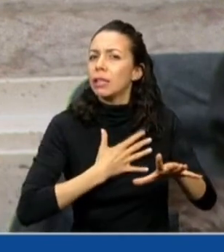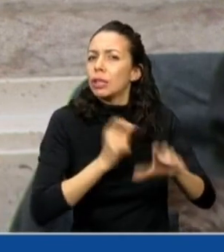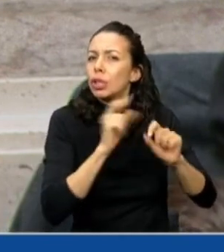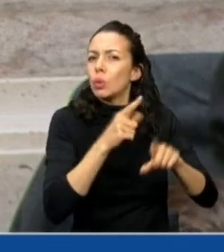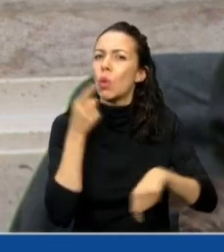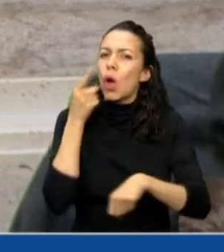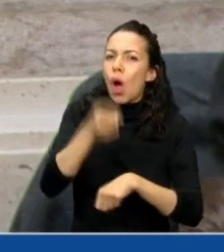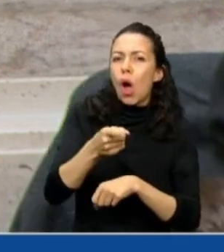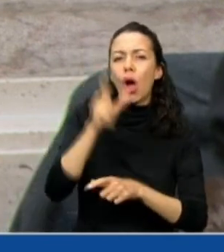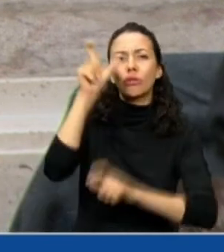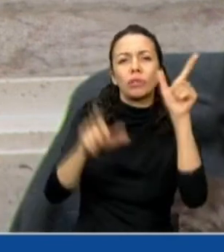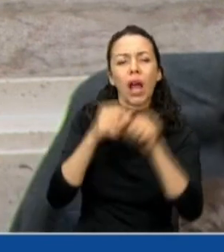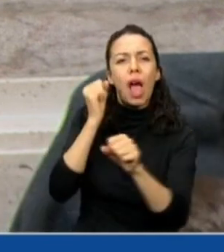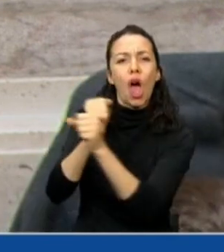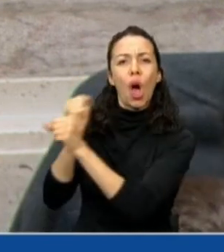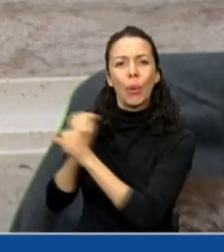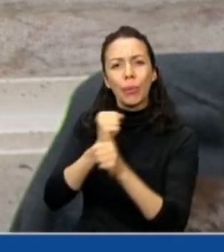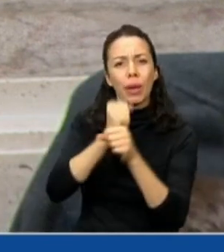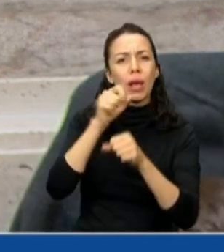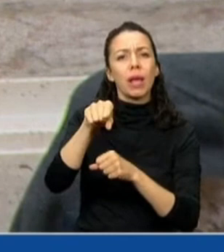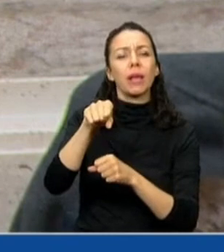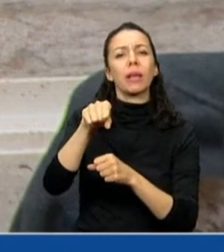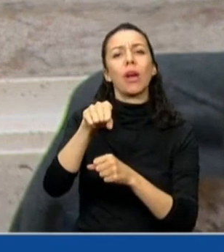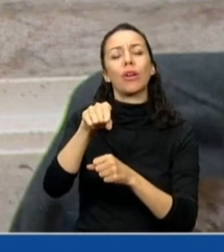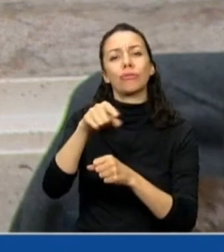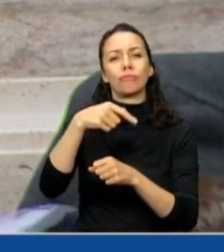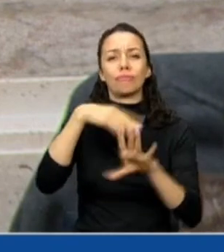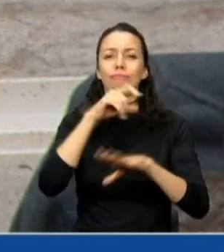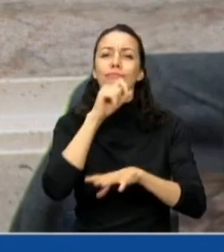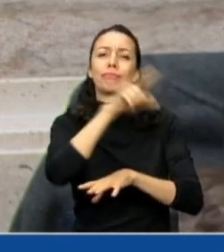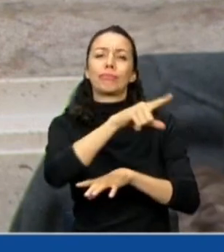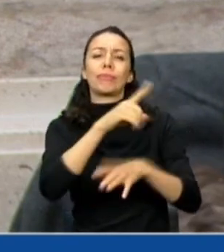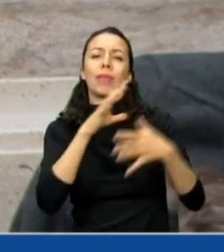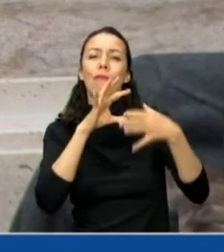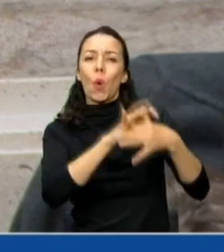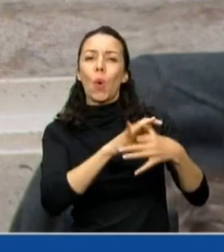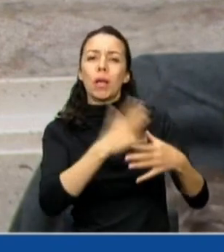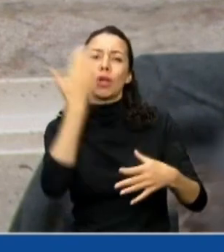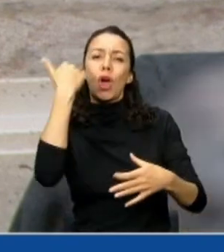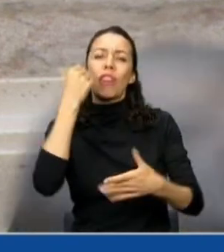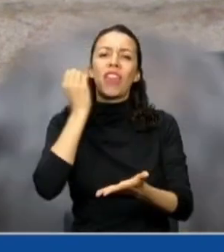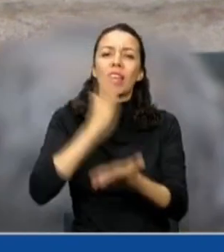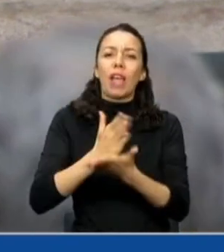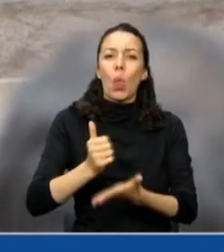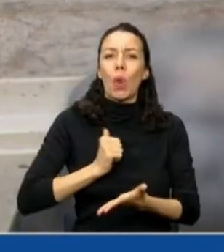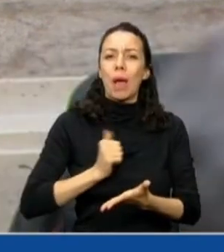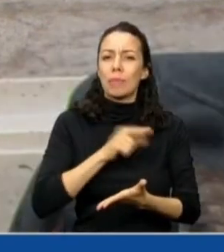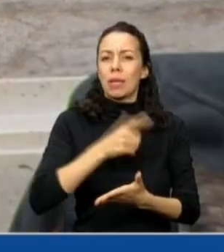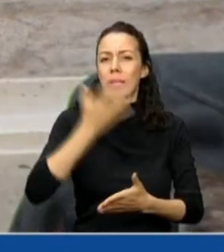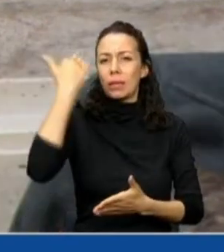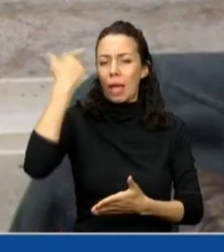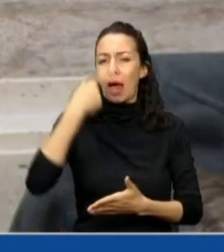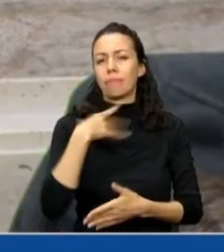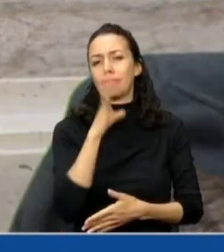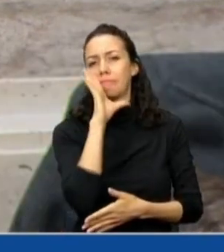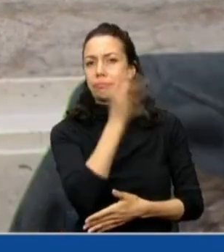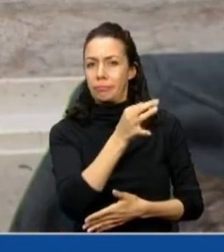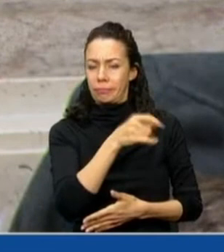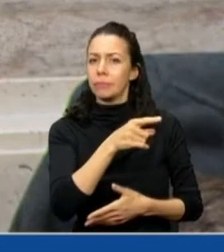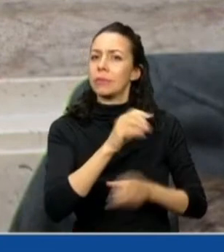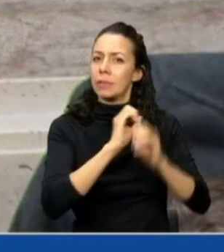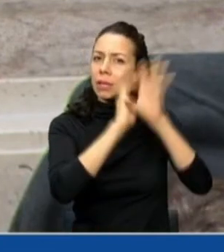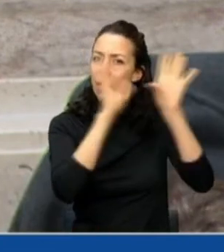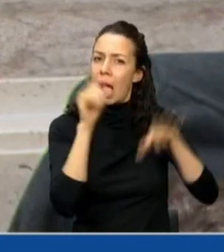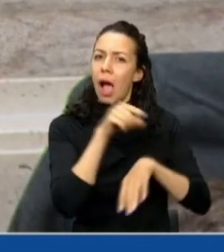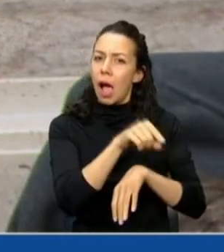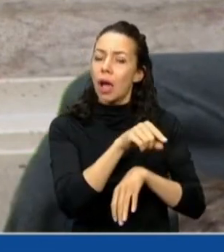antiobrera, sobre todo sus vinculaciones y su historia oscura en la dictadura militar, lo delatan, pero